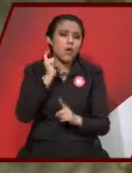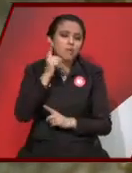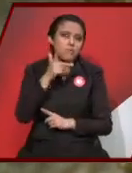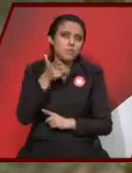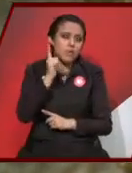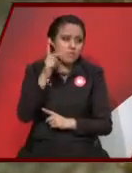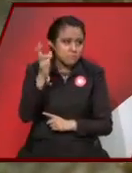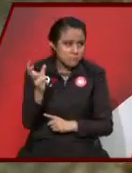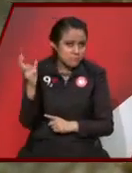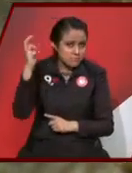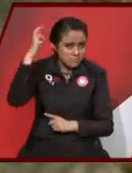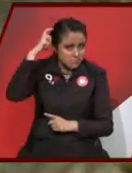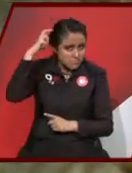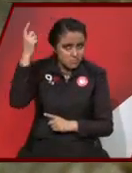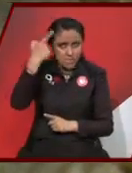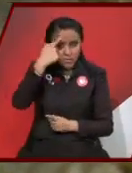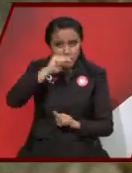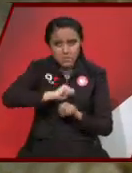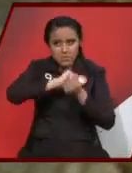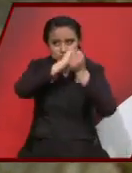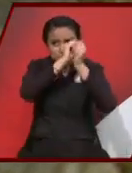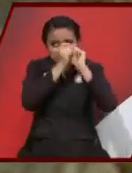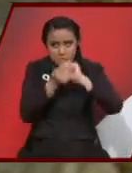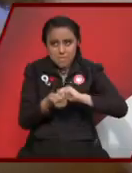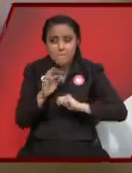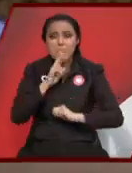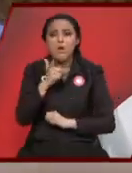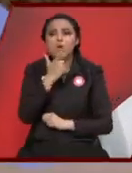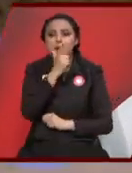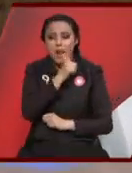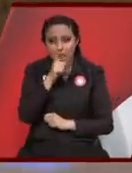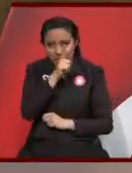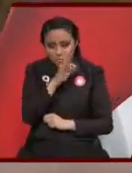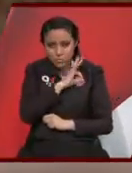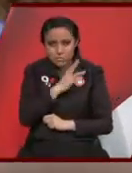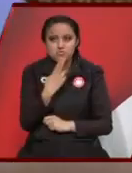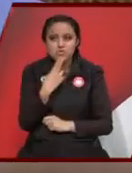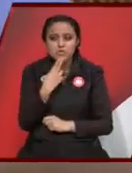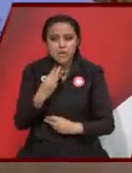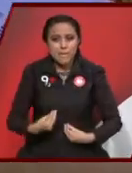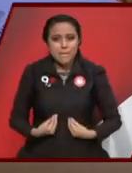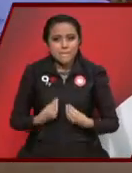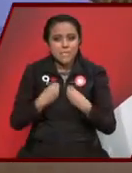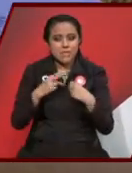coclear para poder evolucionar más con mi lenguaje. Andrea quiere hacer una vida